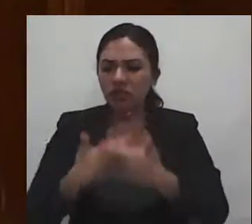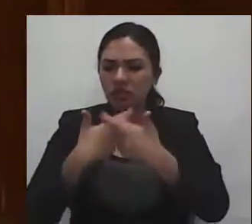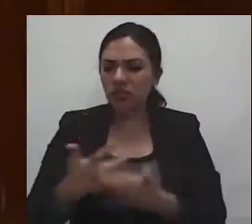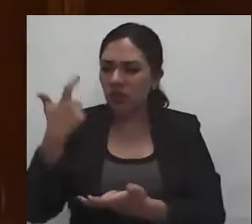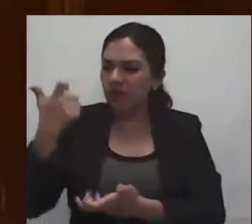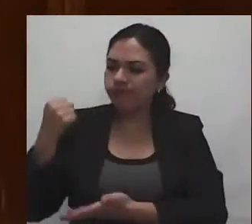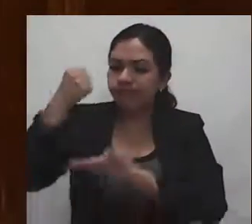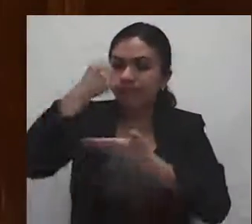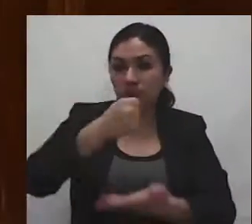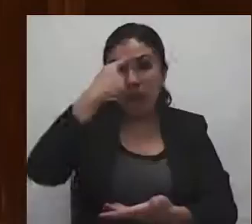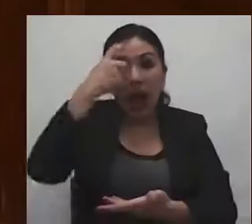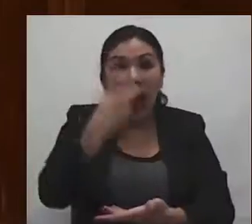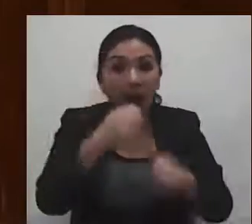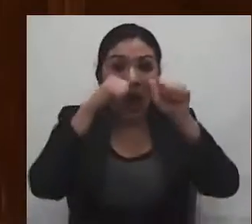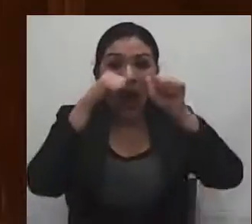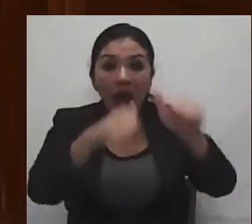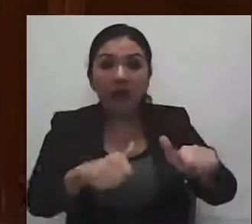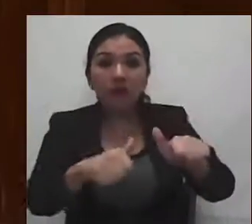fin.